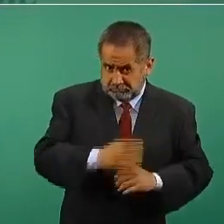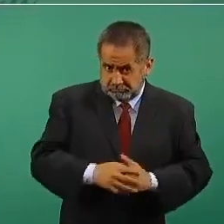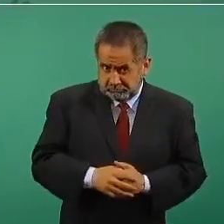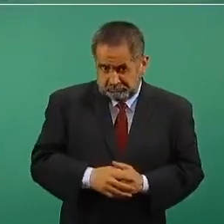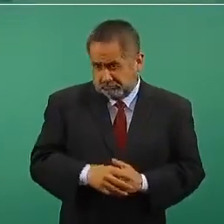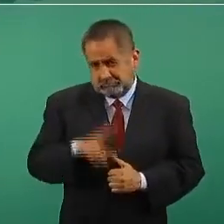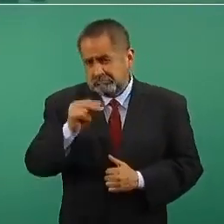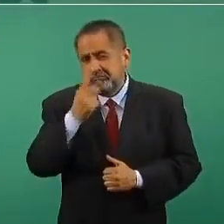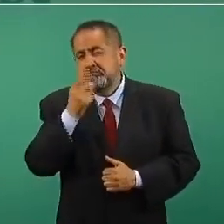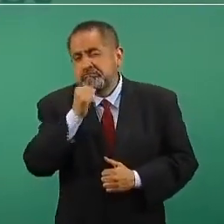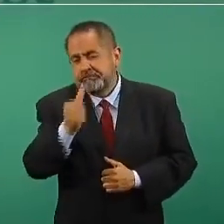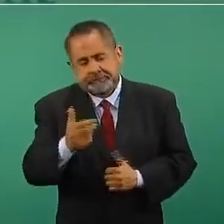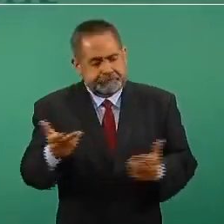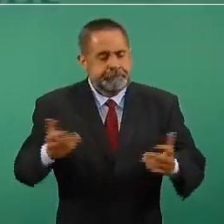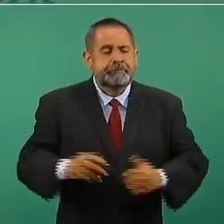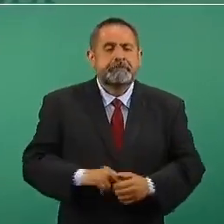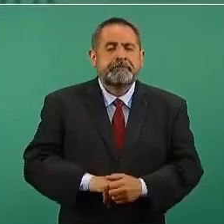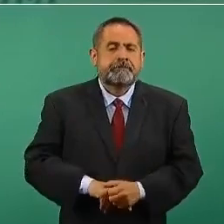No,